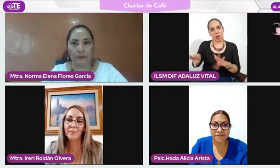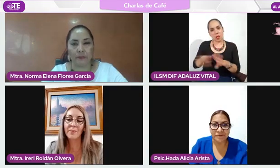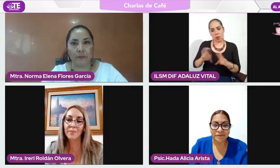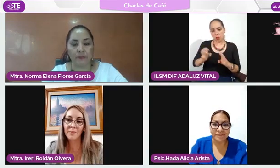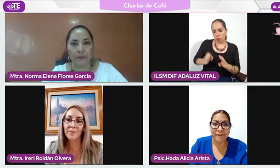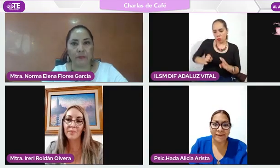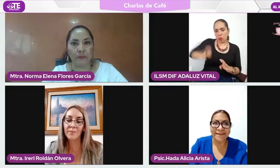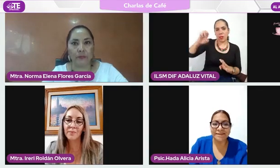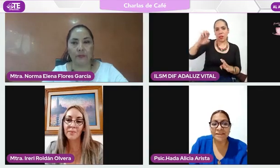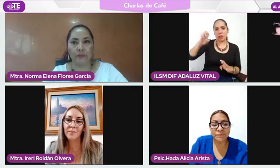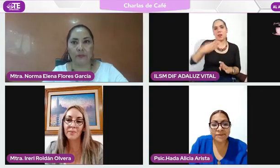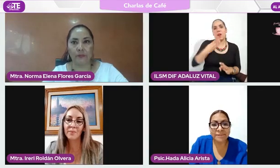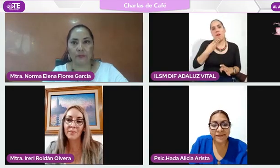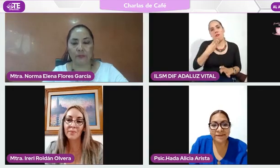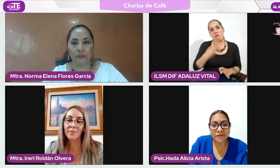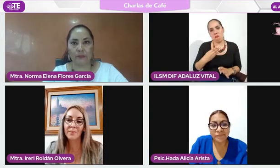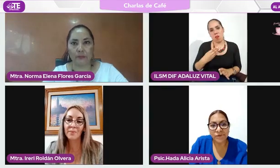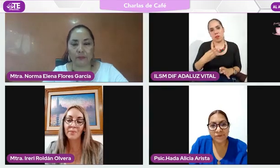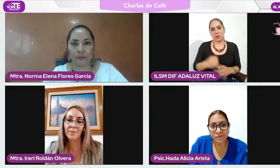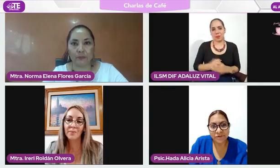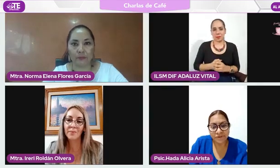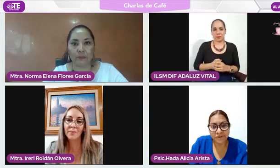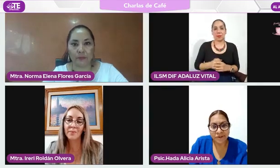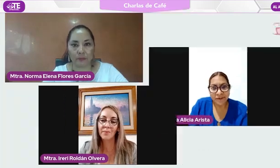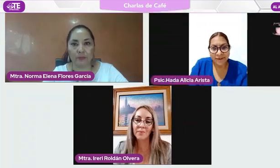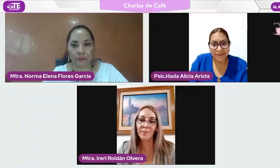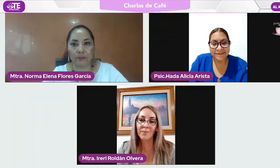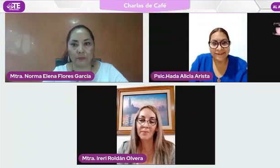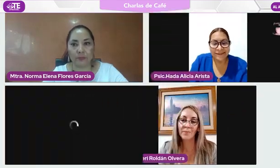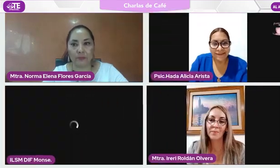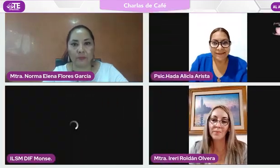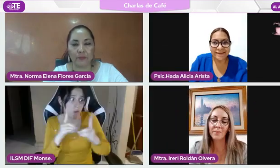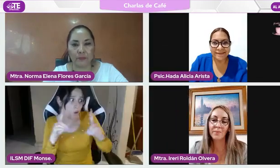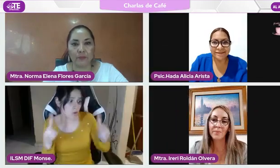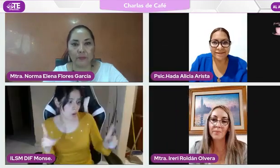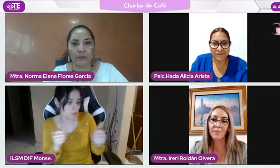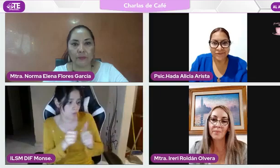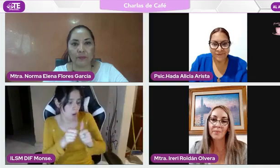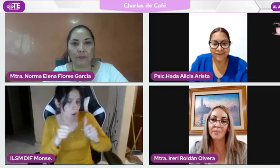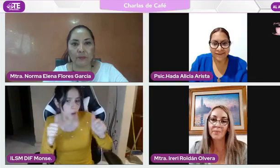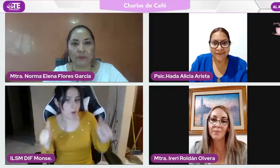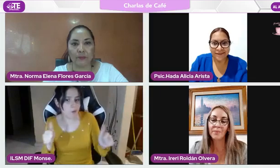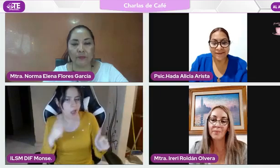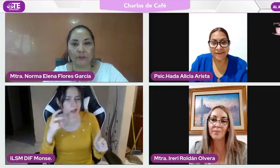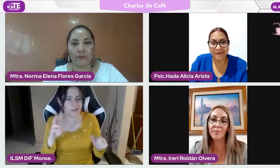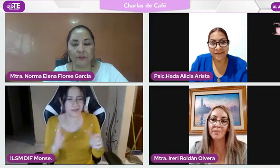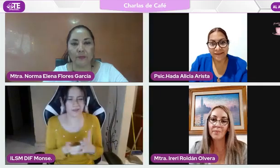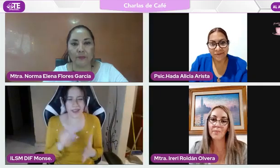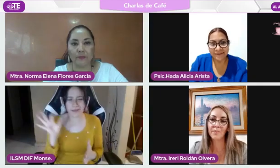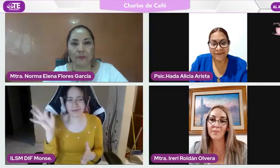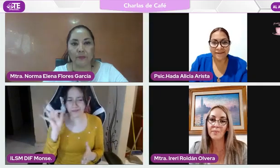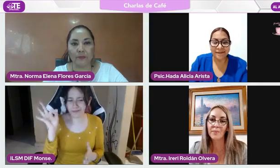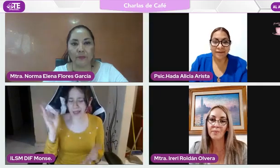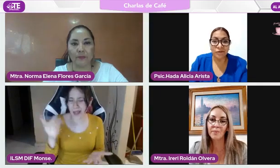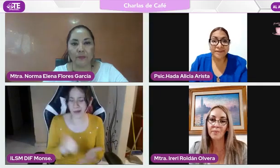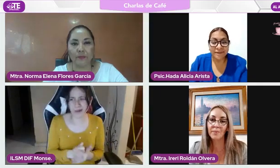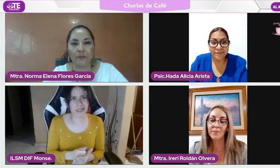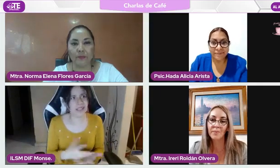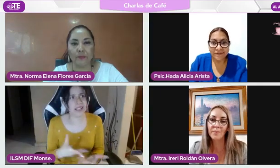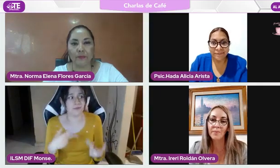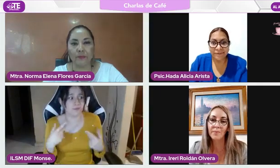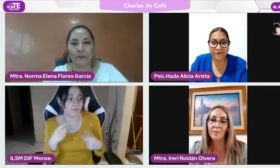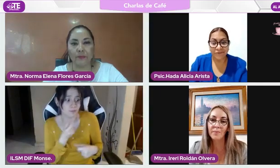por supuesto. Si es por separación, por divorcio, está la sensación, ¿no? De